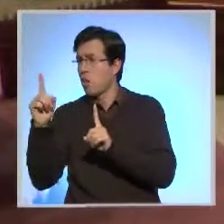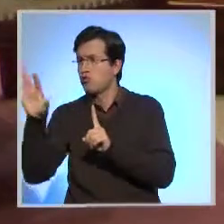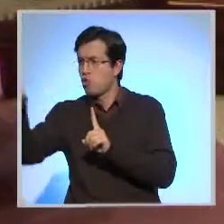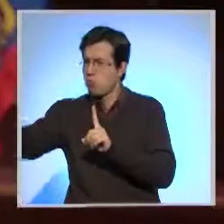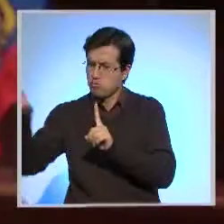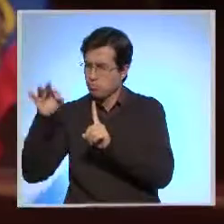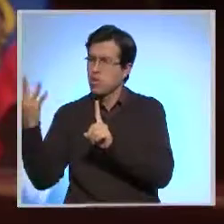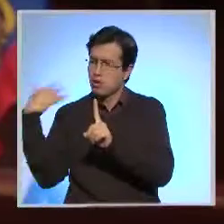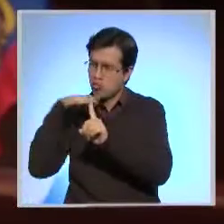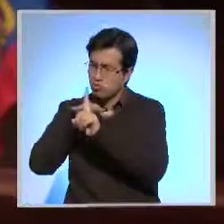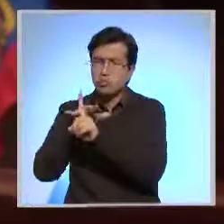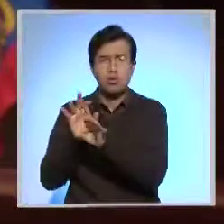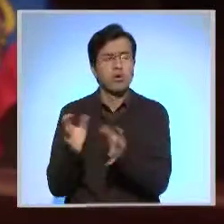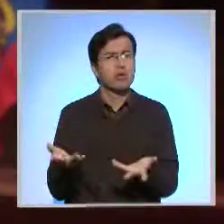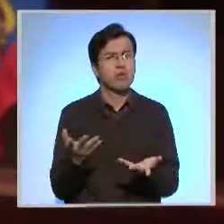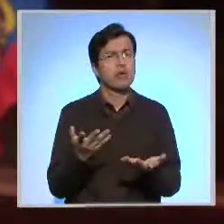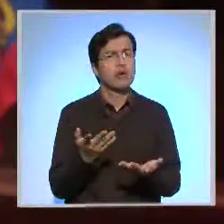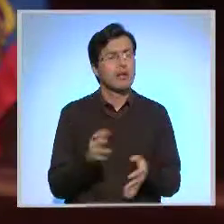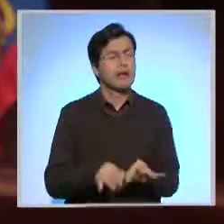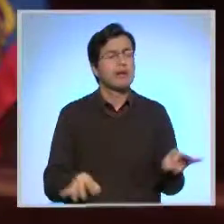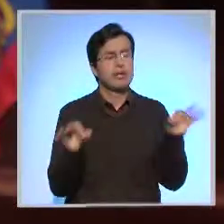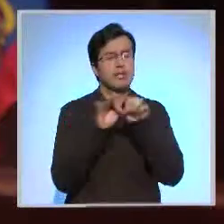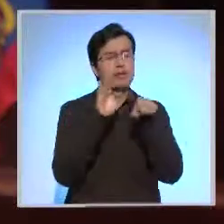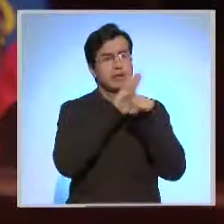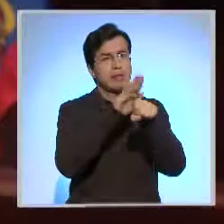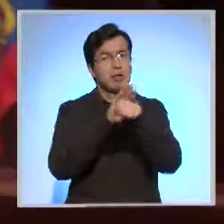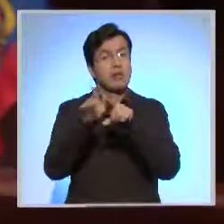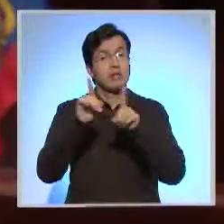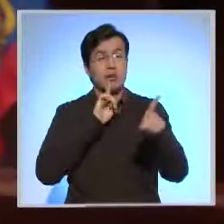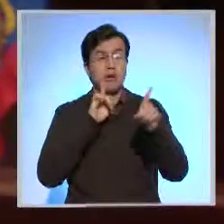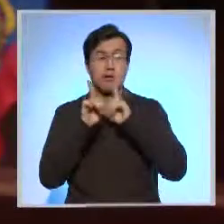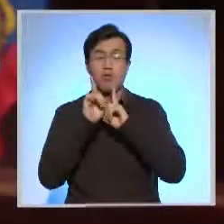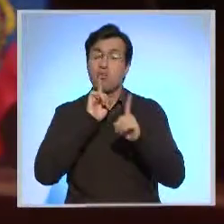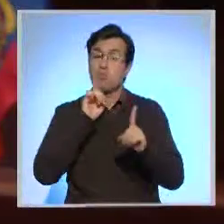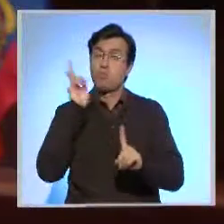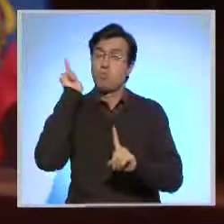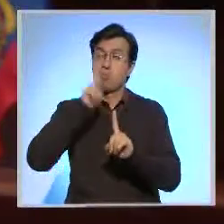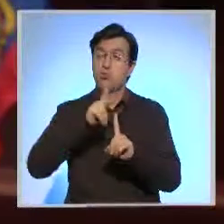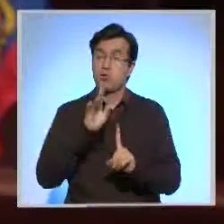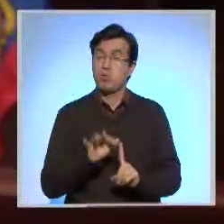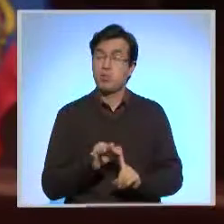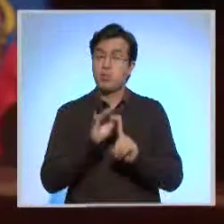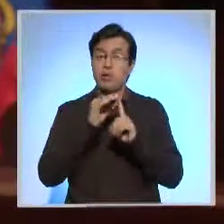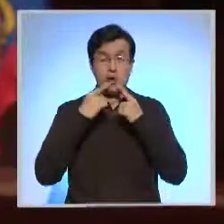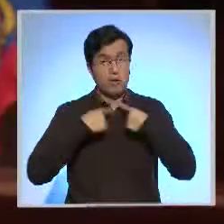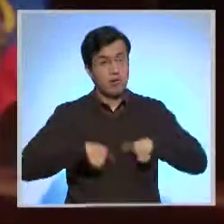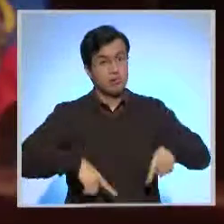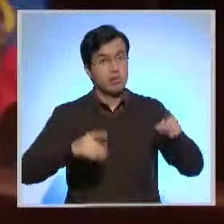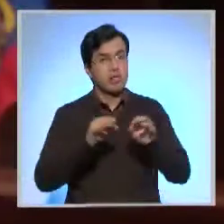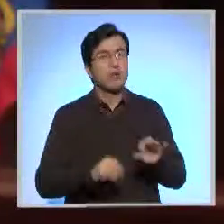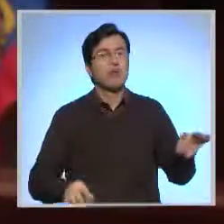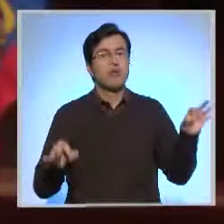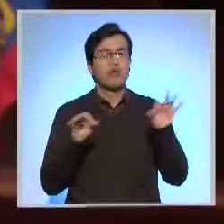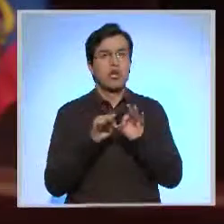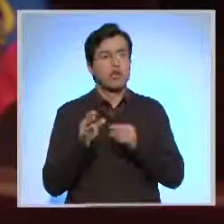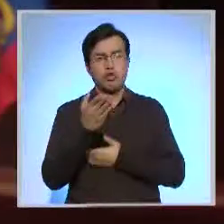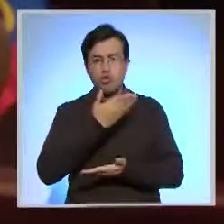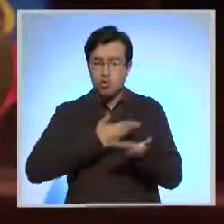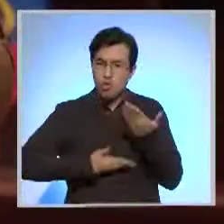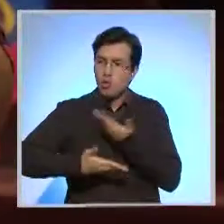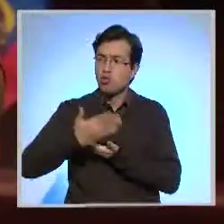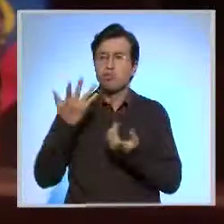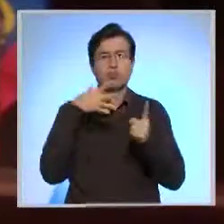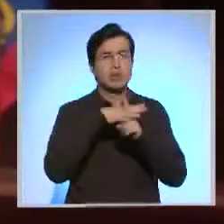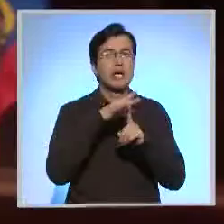él hace un llamado al diálogo pero pone énfasis en algo que es fundamental dice nos tenemos que incluir los unos a los otros